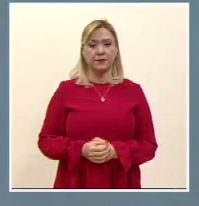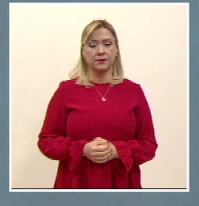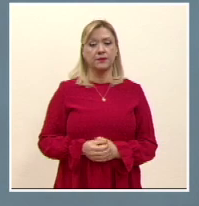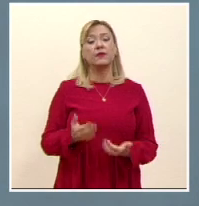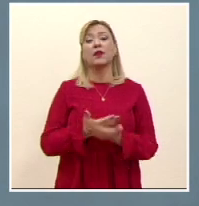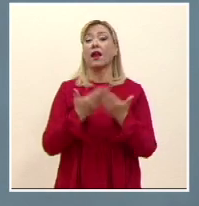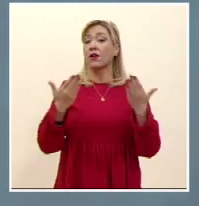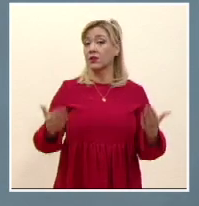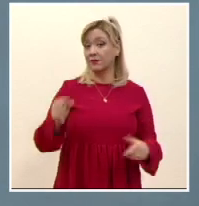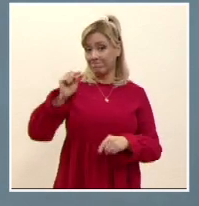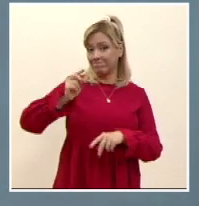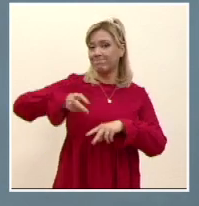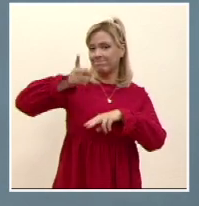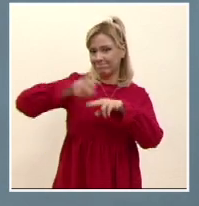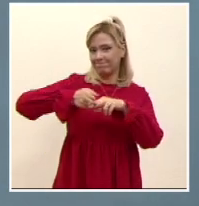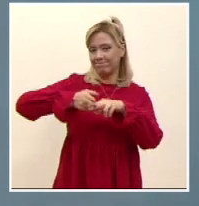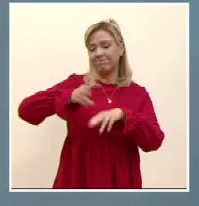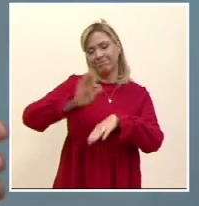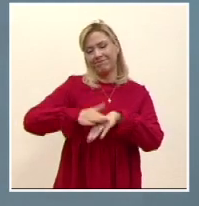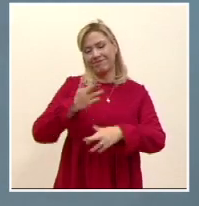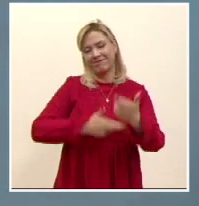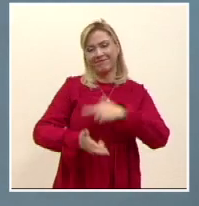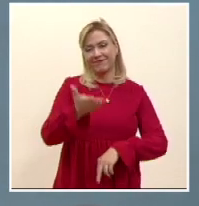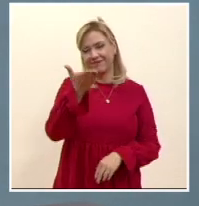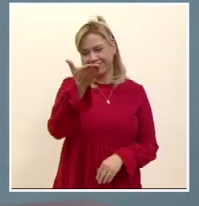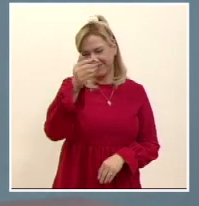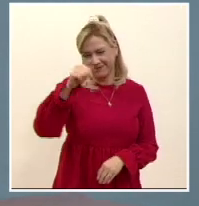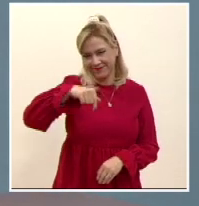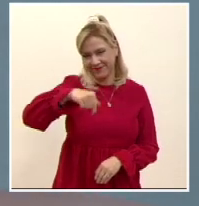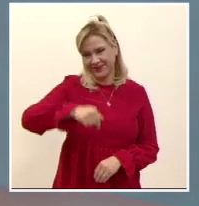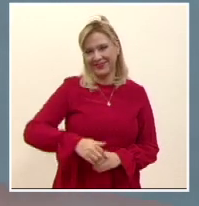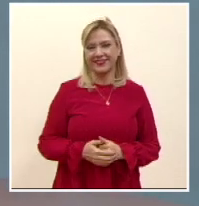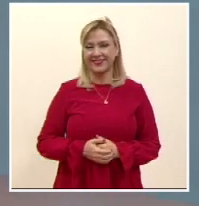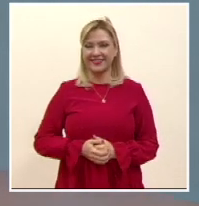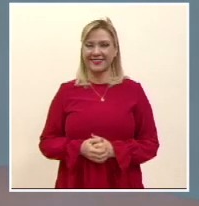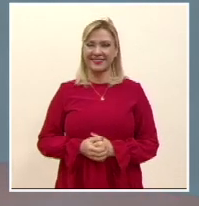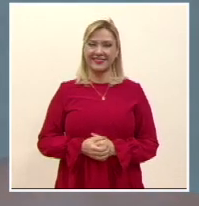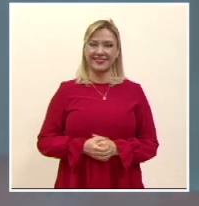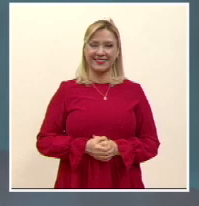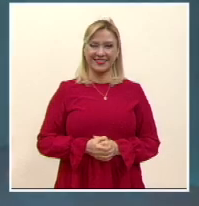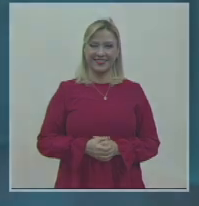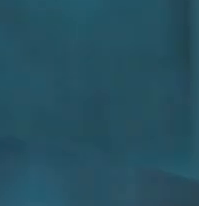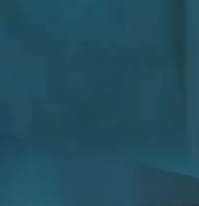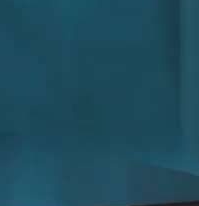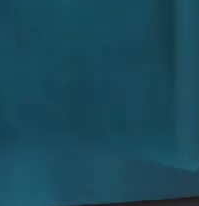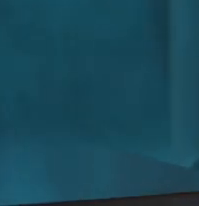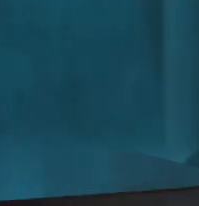Vámonos rápidamente a unos mensajes y regresamos aquí al Semanario Judicial.